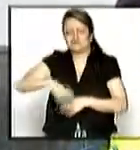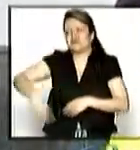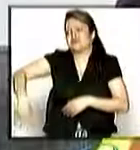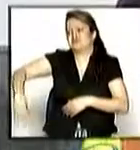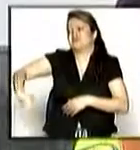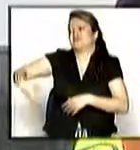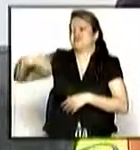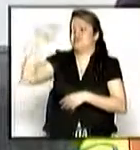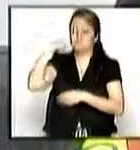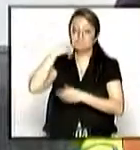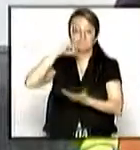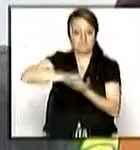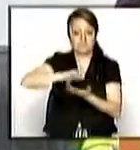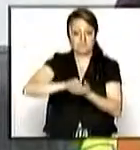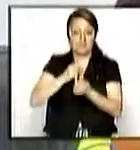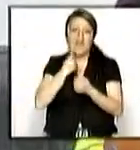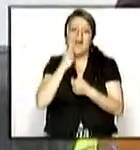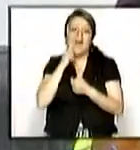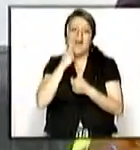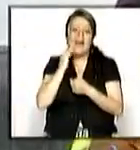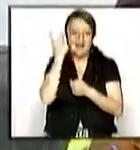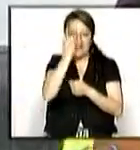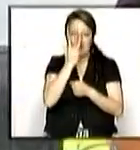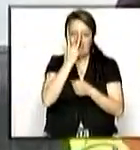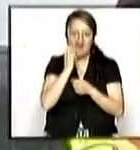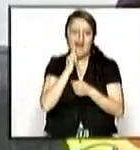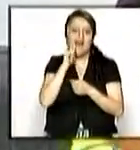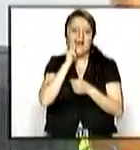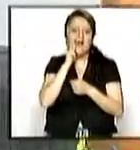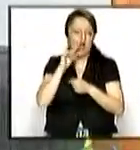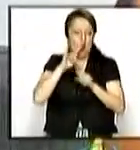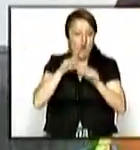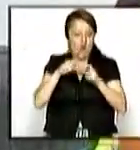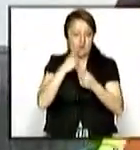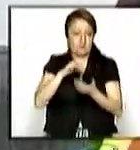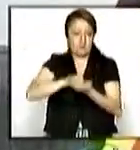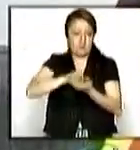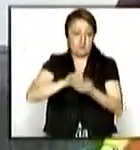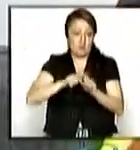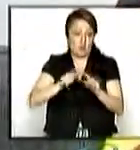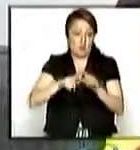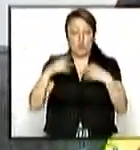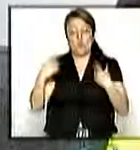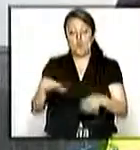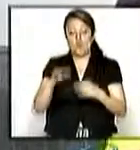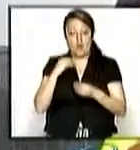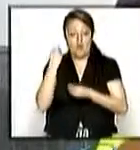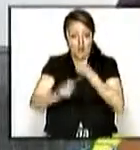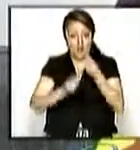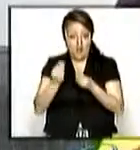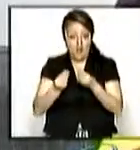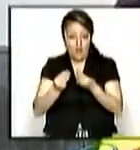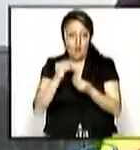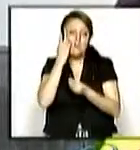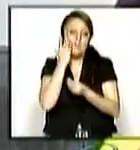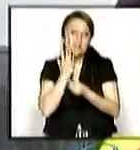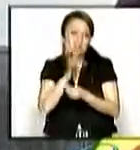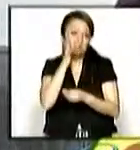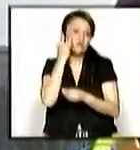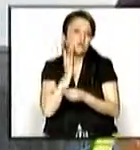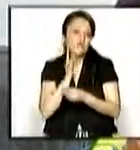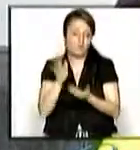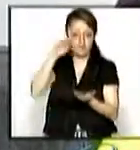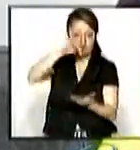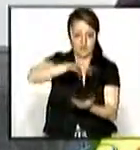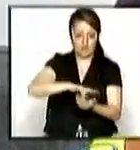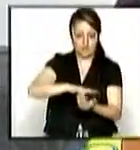muchísimas amalgamas, pero también hemos encontrado la belleza de utilizar desintoxicantes y los pacientes venir y